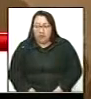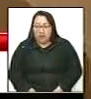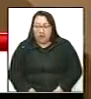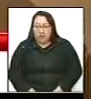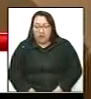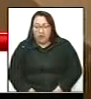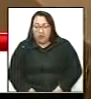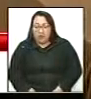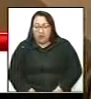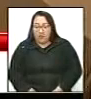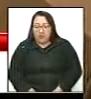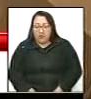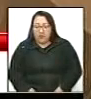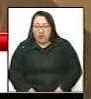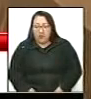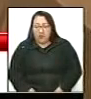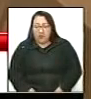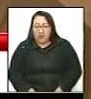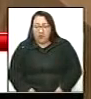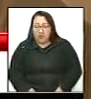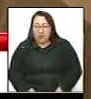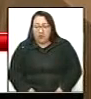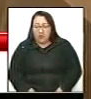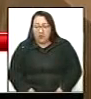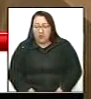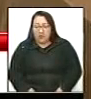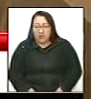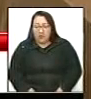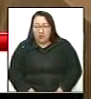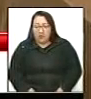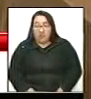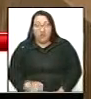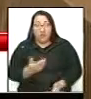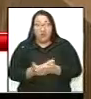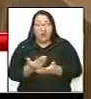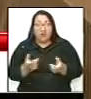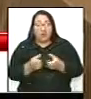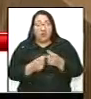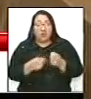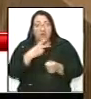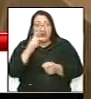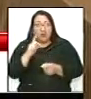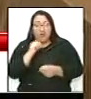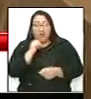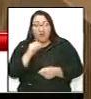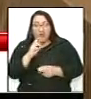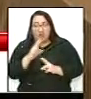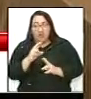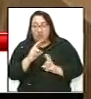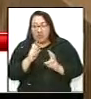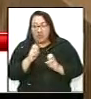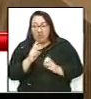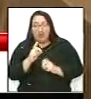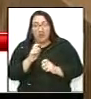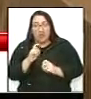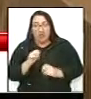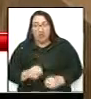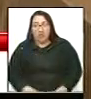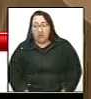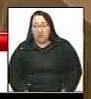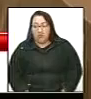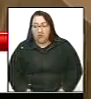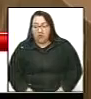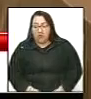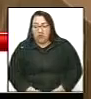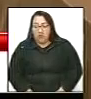Segundo punto, perdón, la procedencia. Presidente, ¿no se ha considerado la propuesta del congresista Velázquez que no es infracción, sino es tema de delito, para tener claro? La segunda